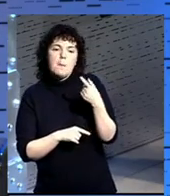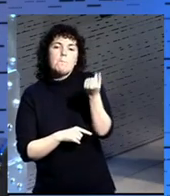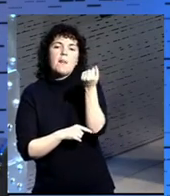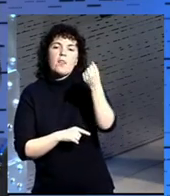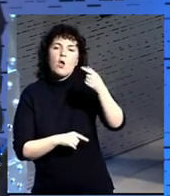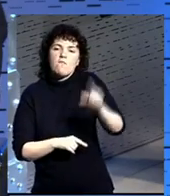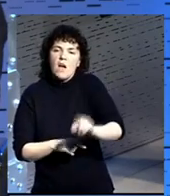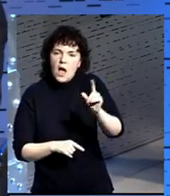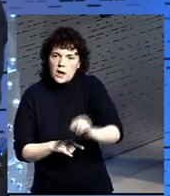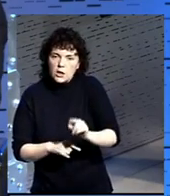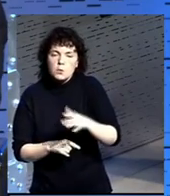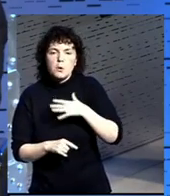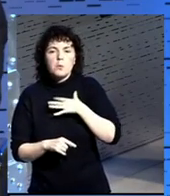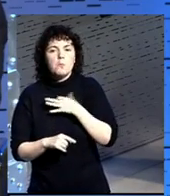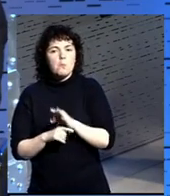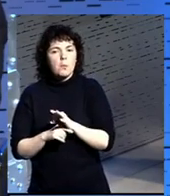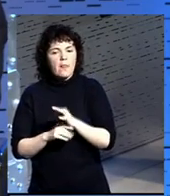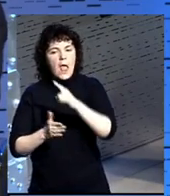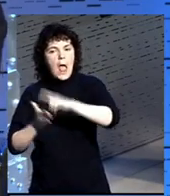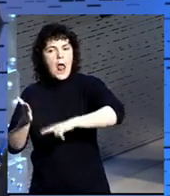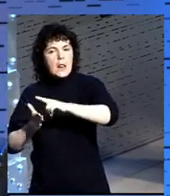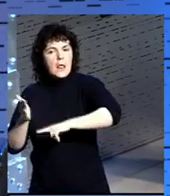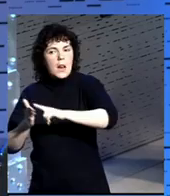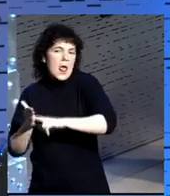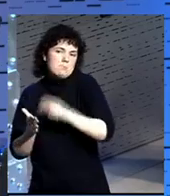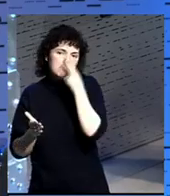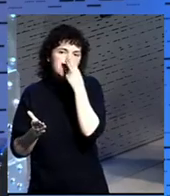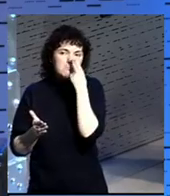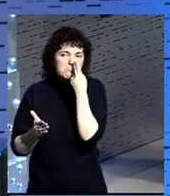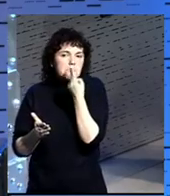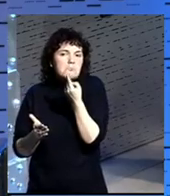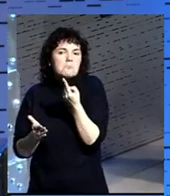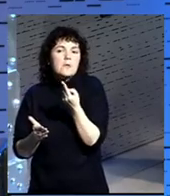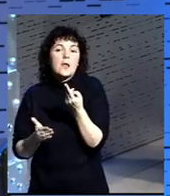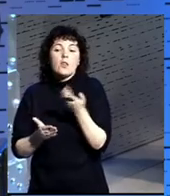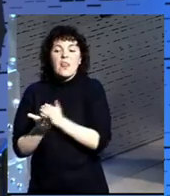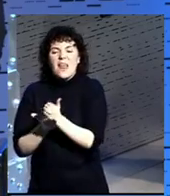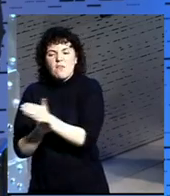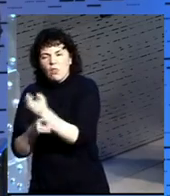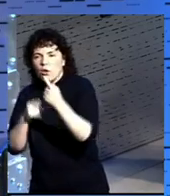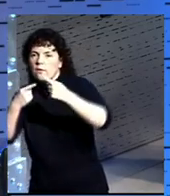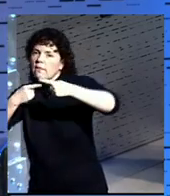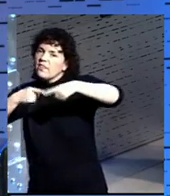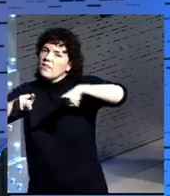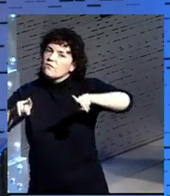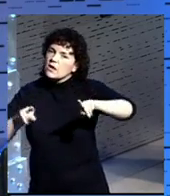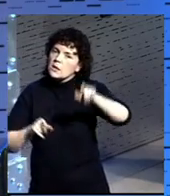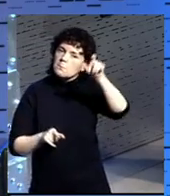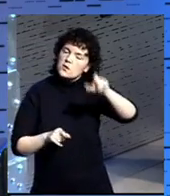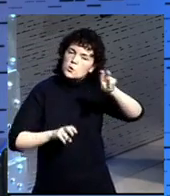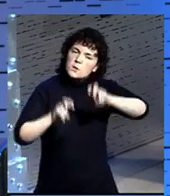pero que pueden mantener tasas de alquiler pues rentable. Y la navegación es totalmente distinta que la que